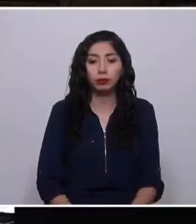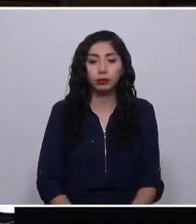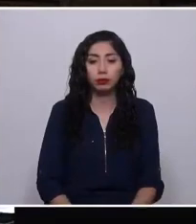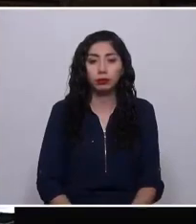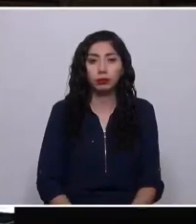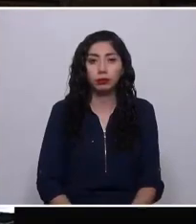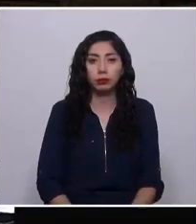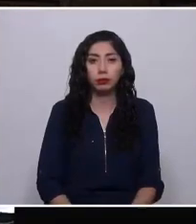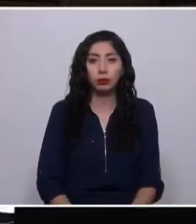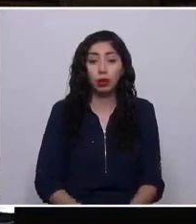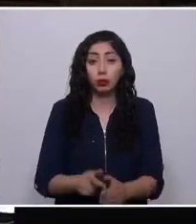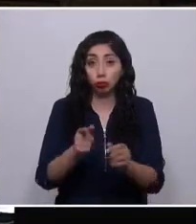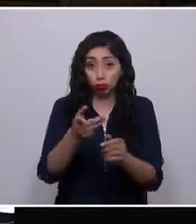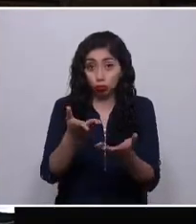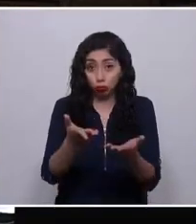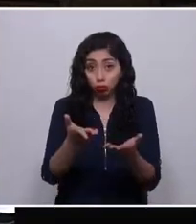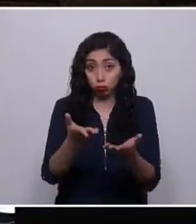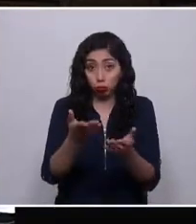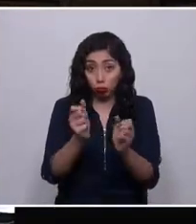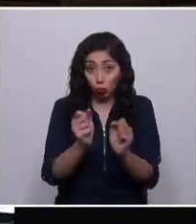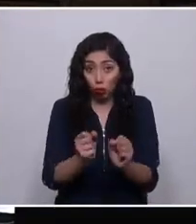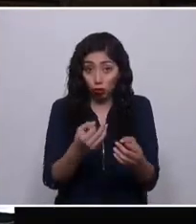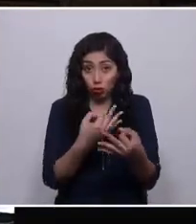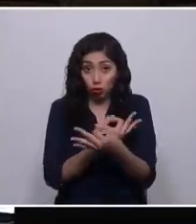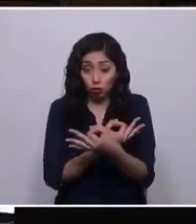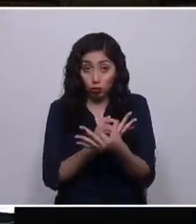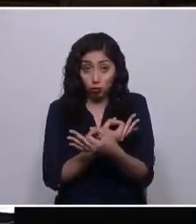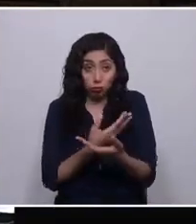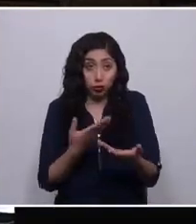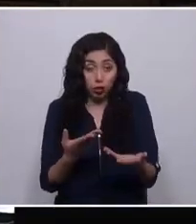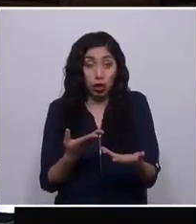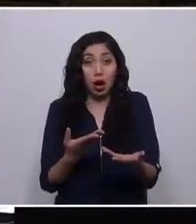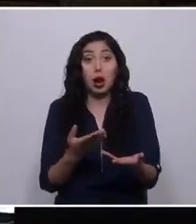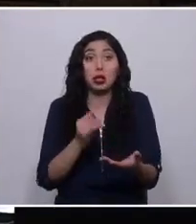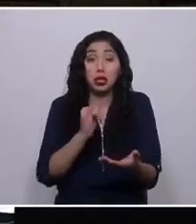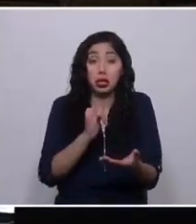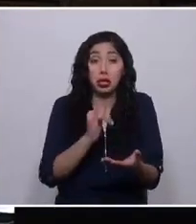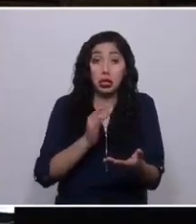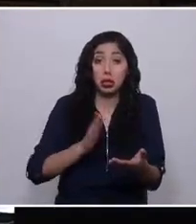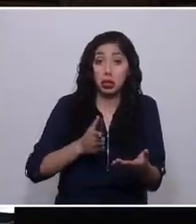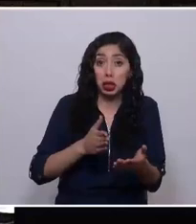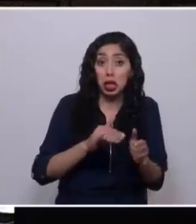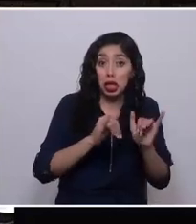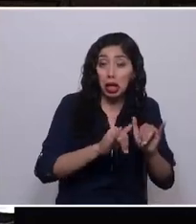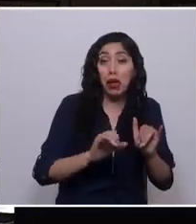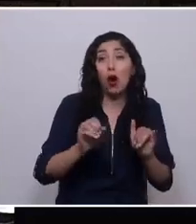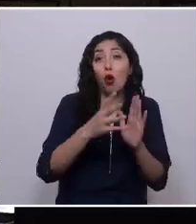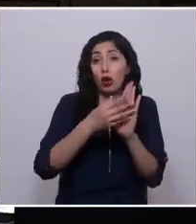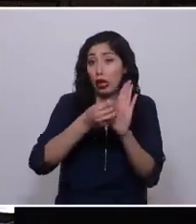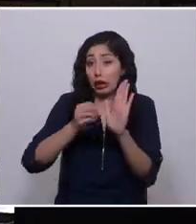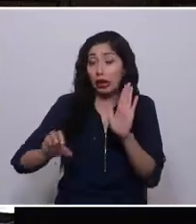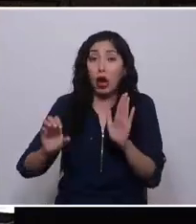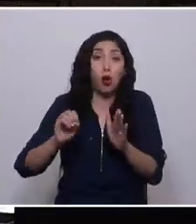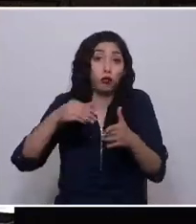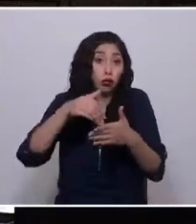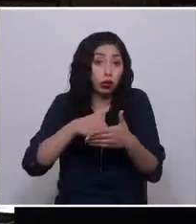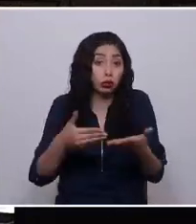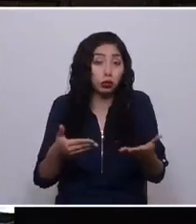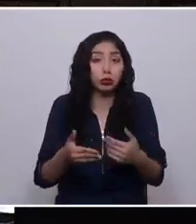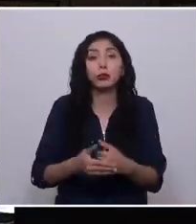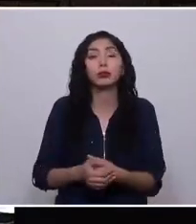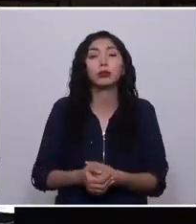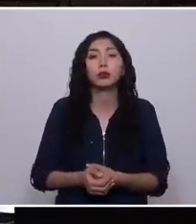Usted nos dirá, señor Cretón, si la mantienen, la retiran o la sometemos a votación.